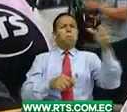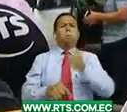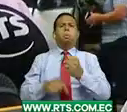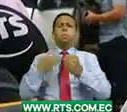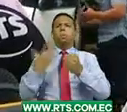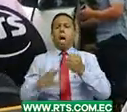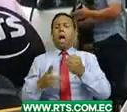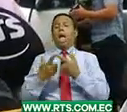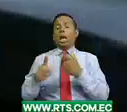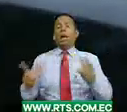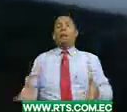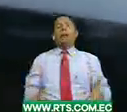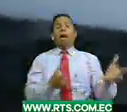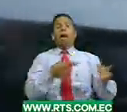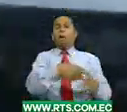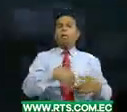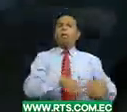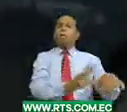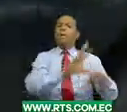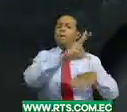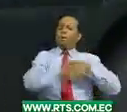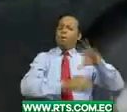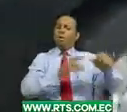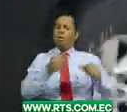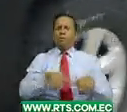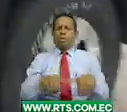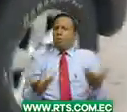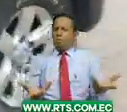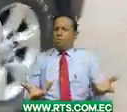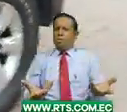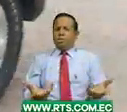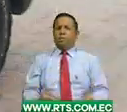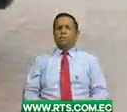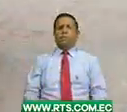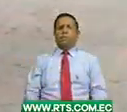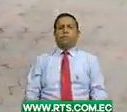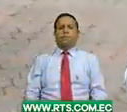cosas de ahí no pasan. Informó Jorge Escobar.